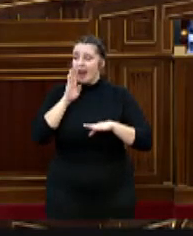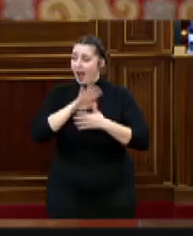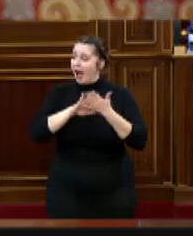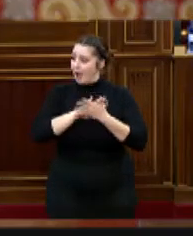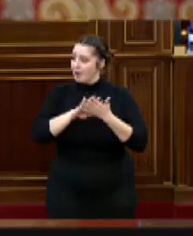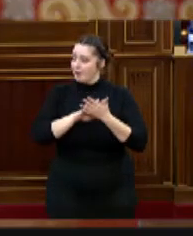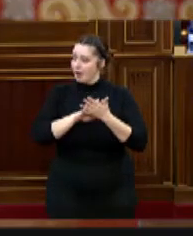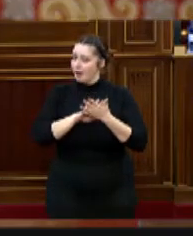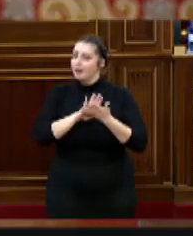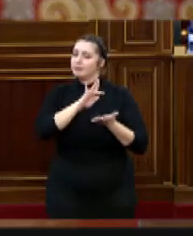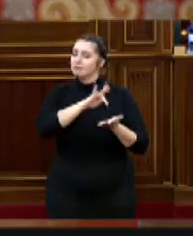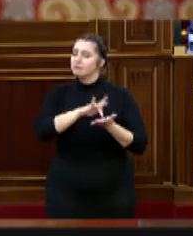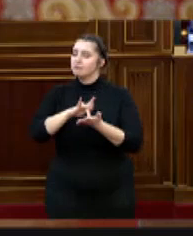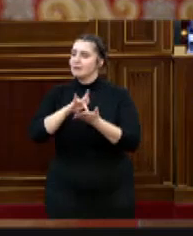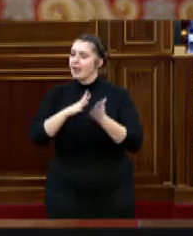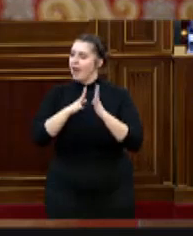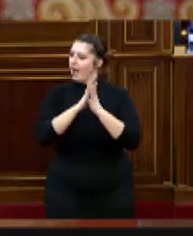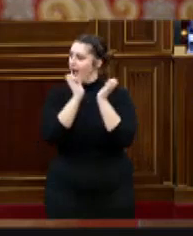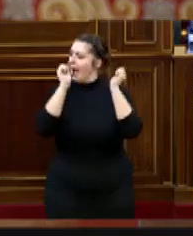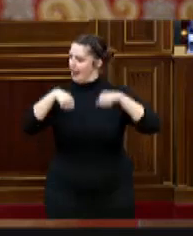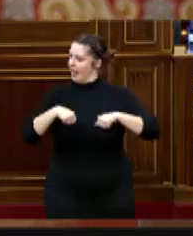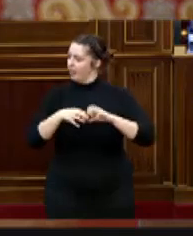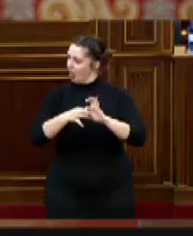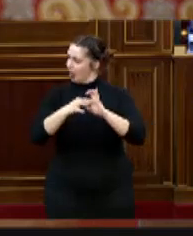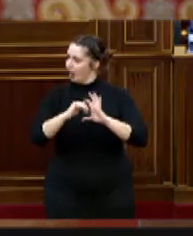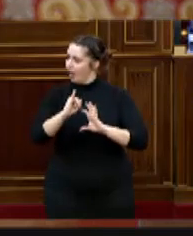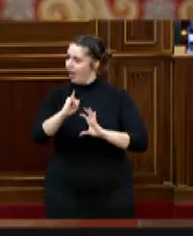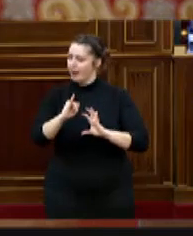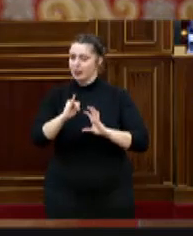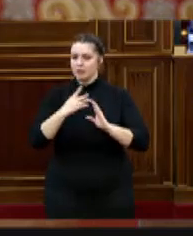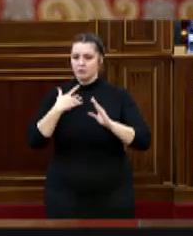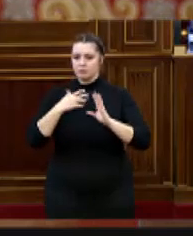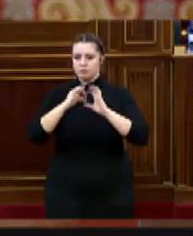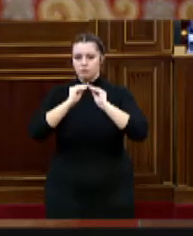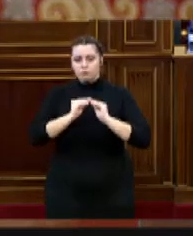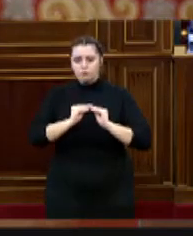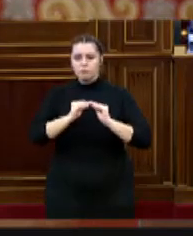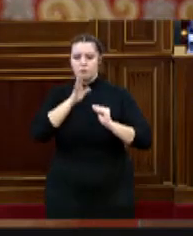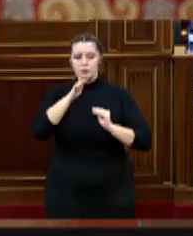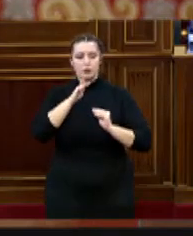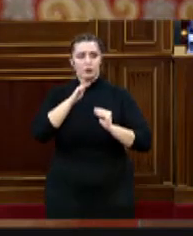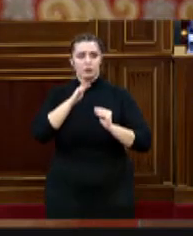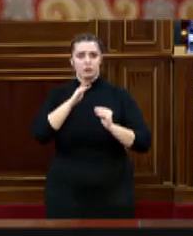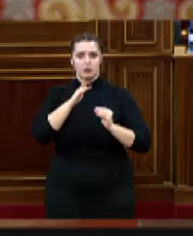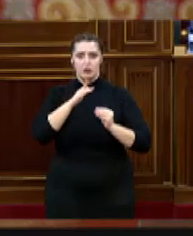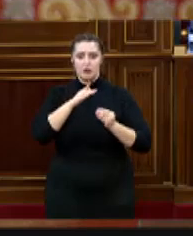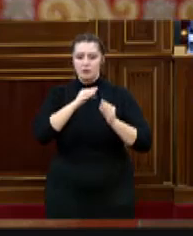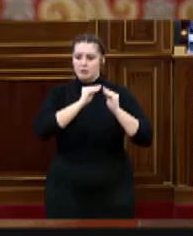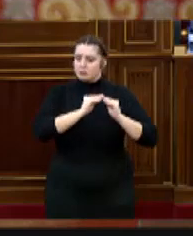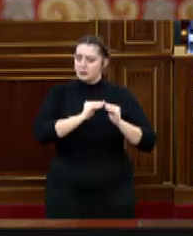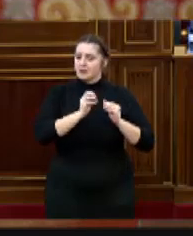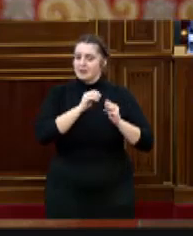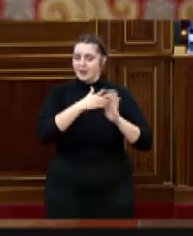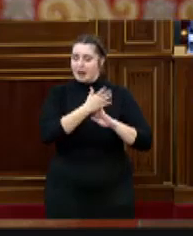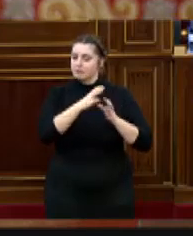bueno existe ya una una alianza que que se ha fraguado en la gestación de la ley pero que es también un